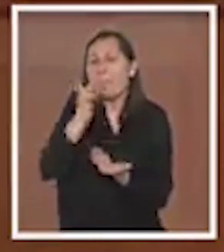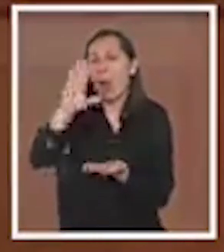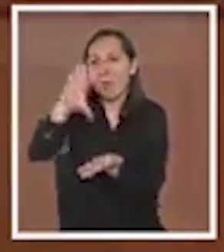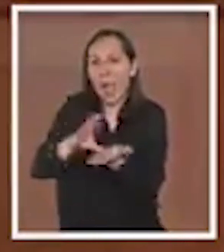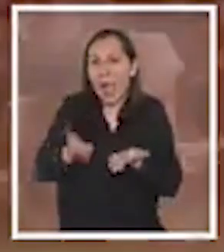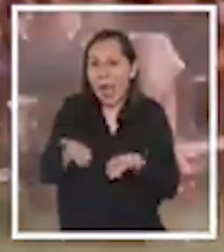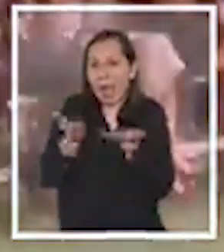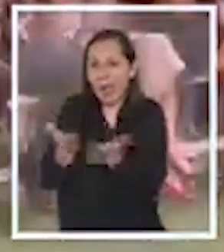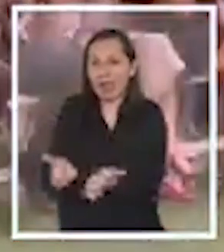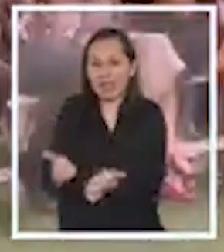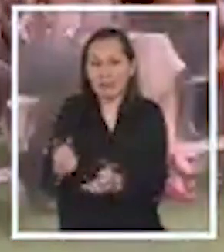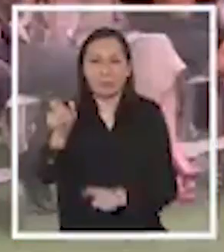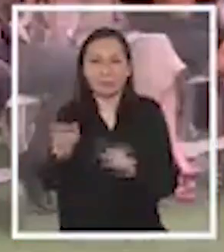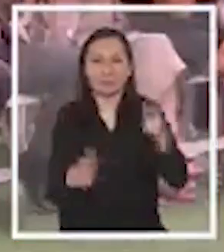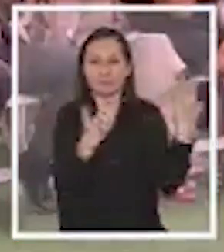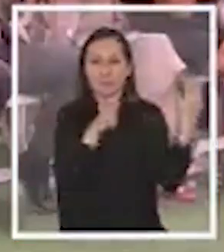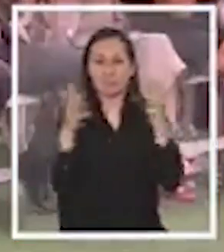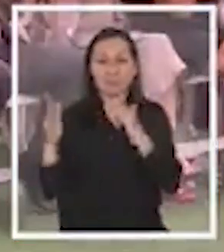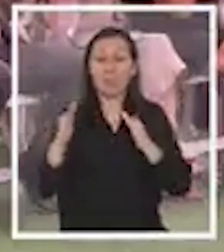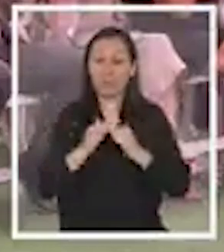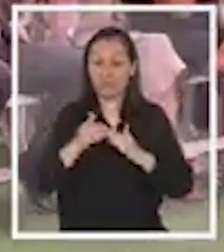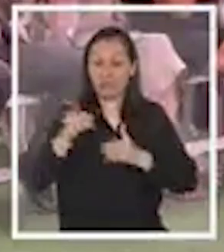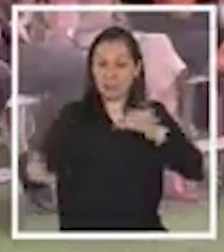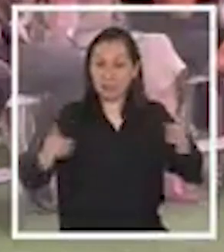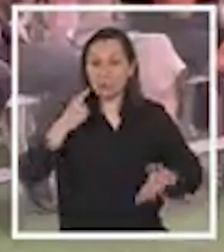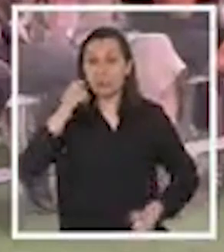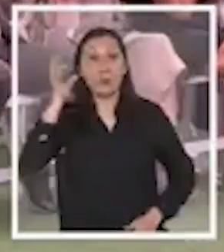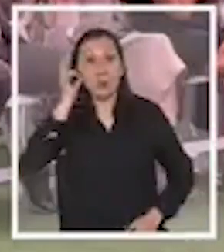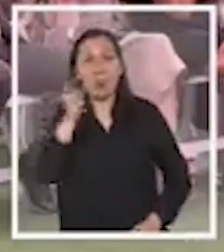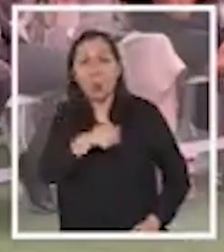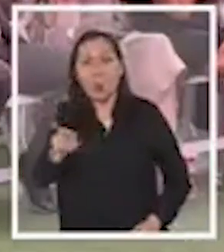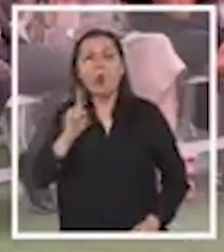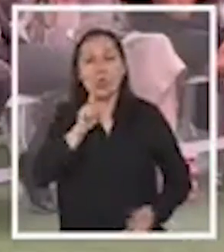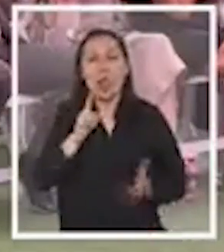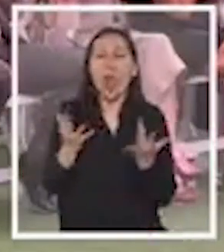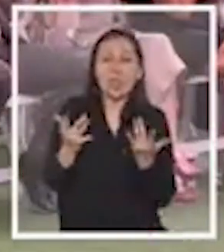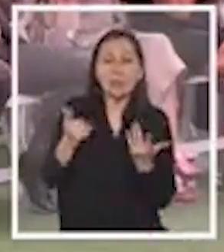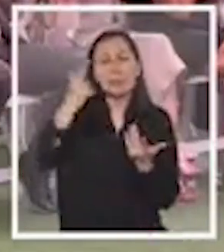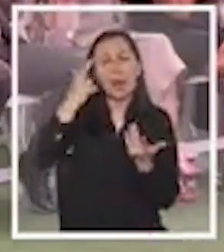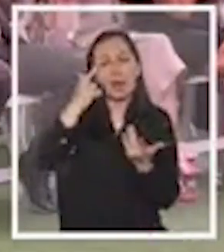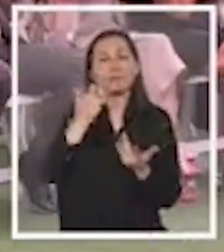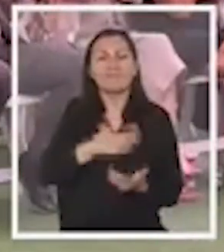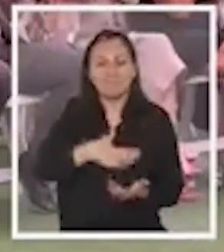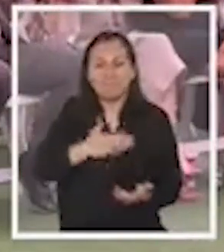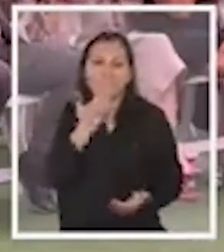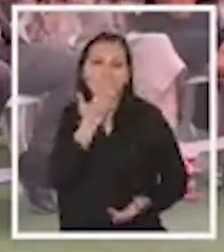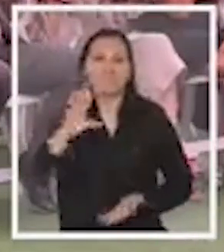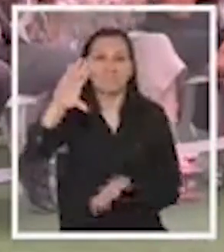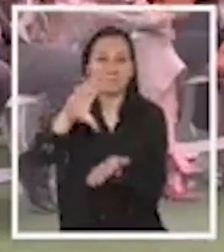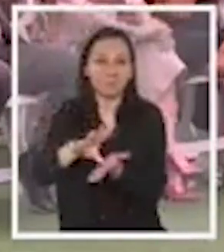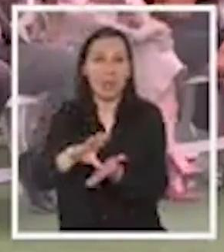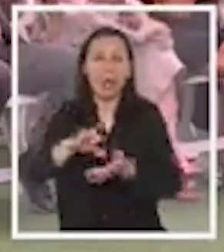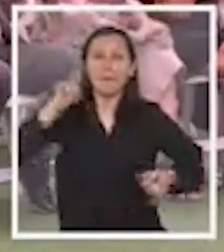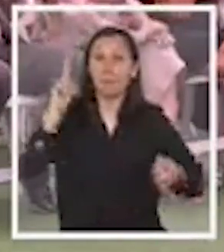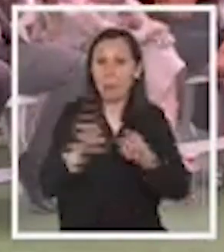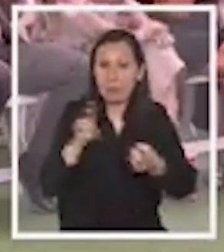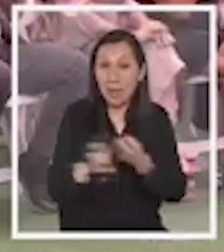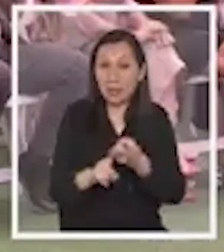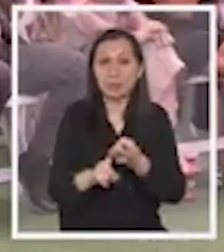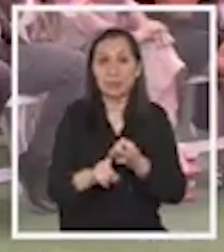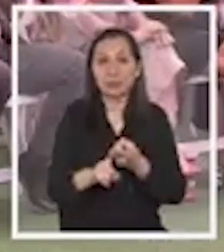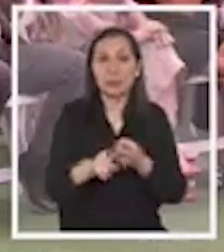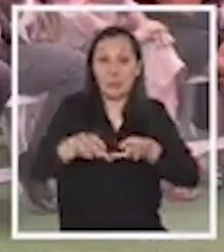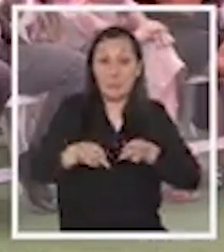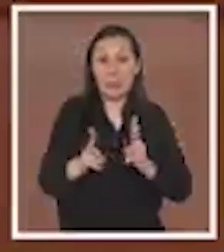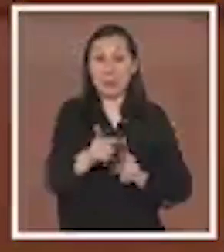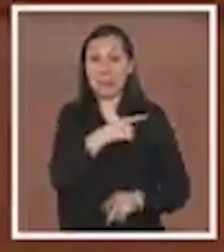país. Vecinos y vecinas, ustedes sostienen la esperanza de un mejor país. La participación es lo que nos